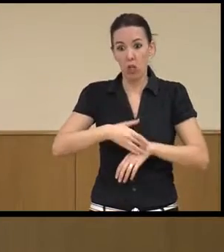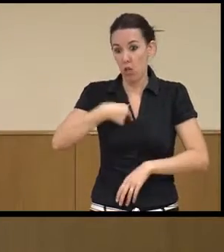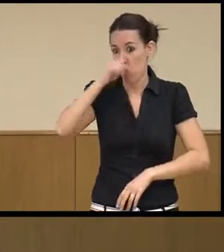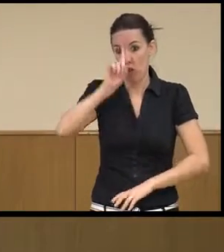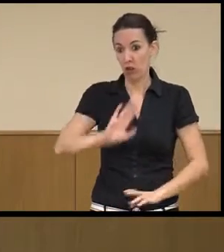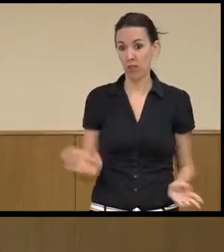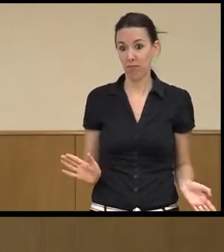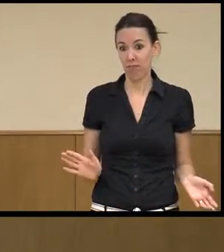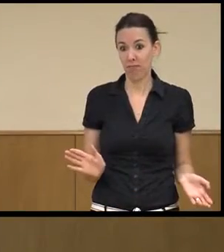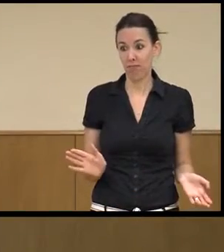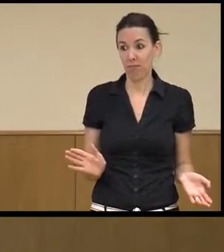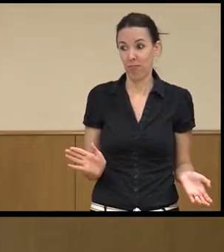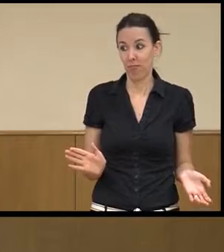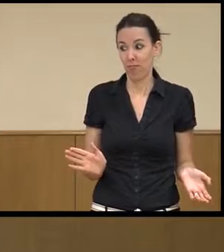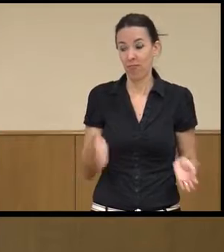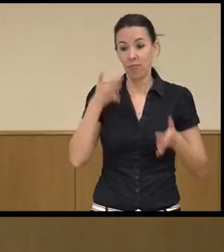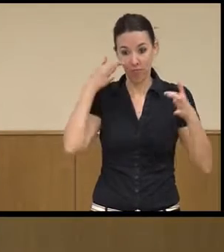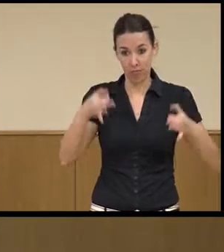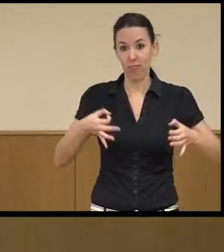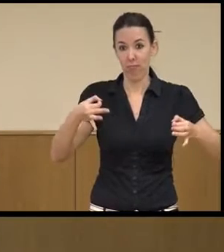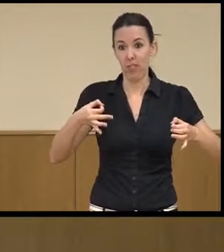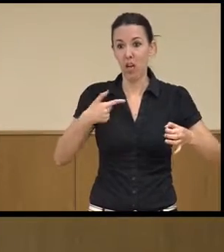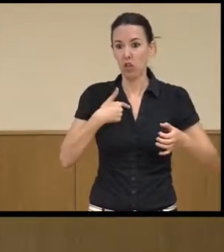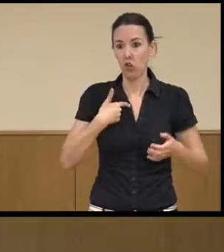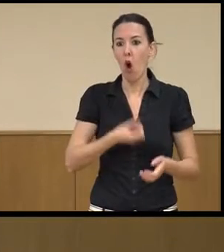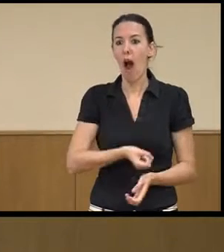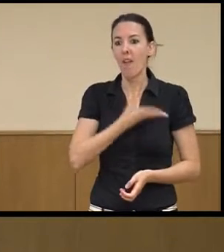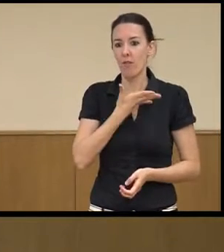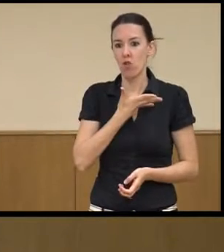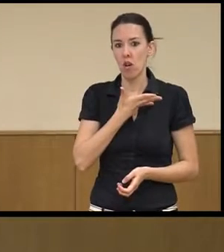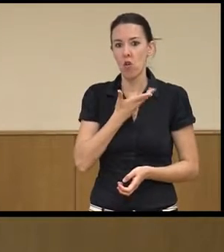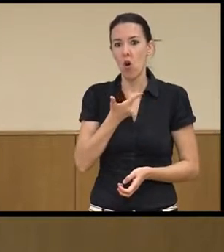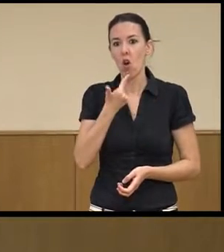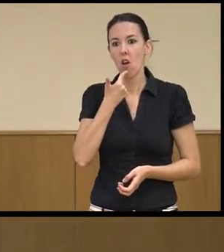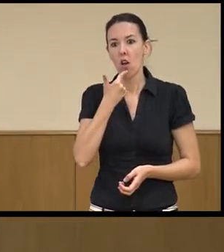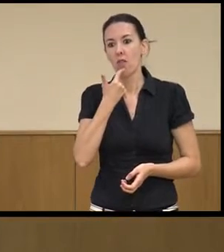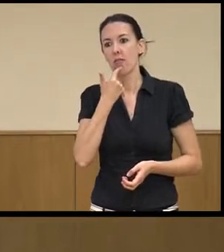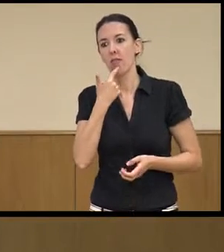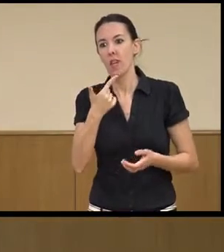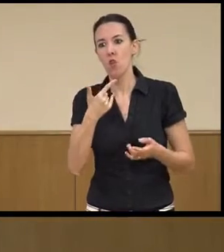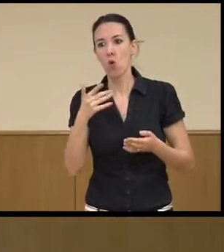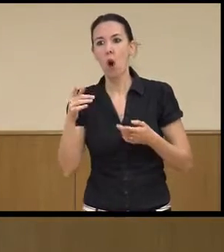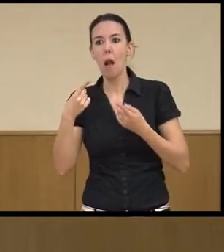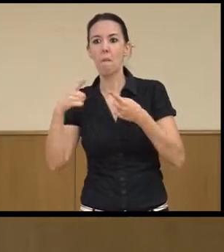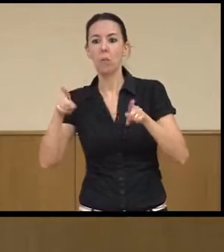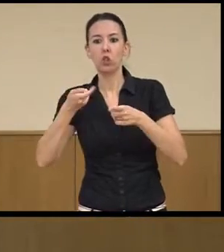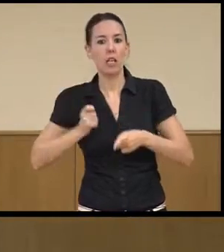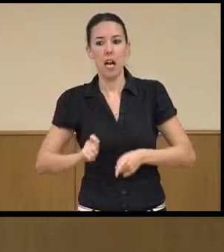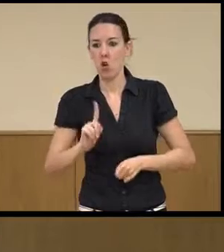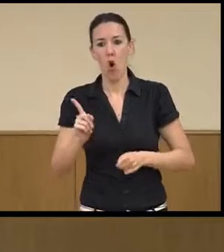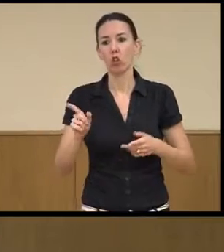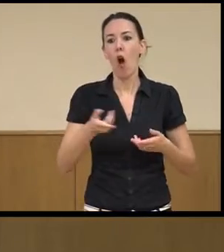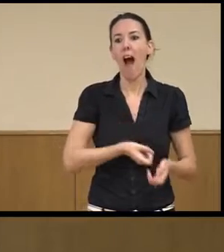Ciertamente, soy aficionado, ni siquiera me atrevo a llamarme melómano, soy aficionado a la